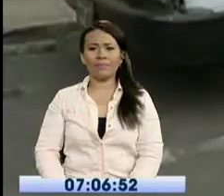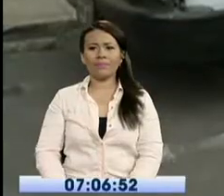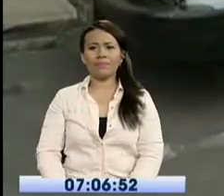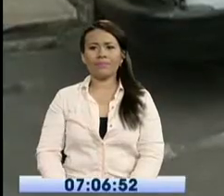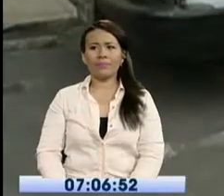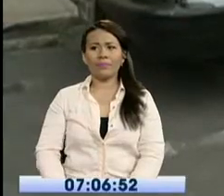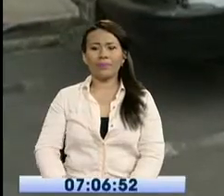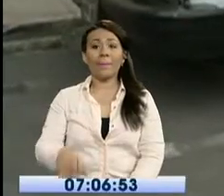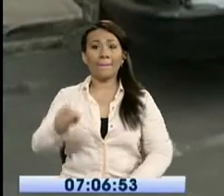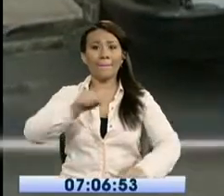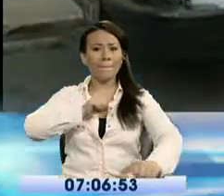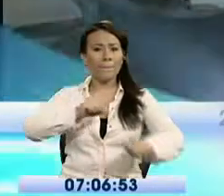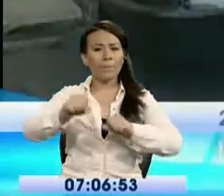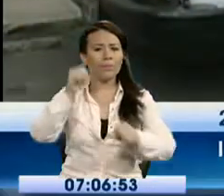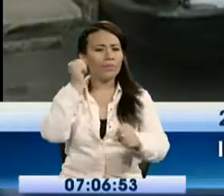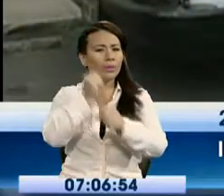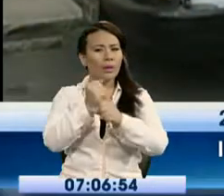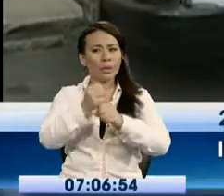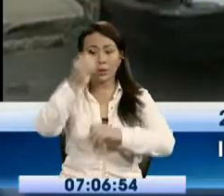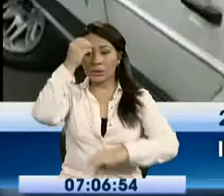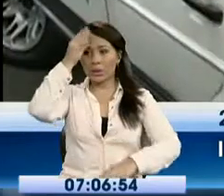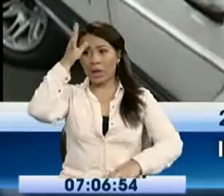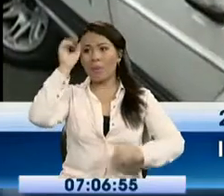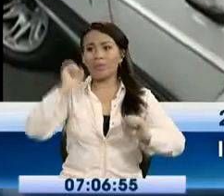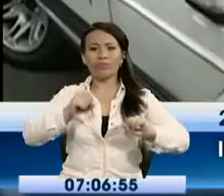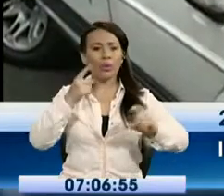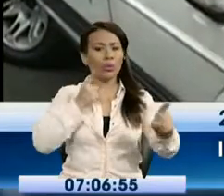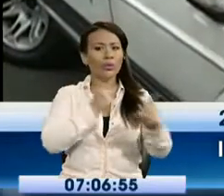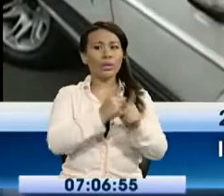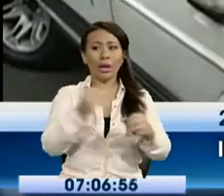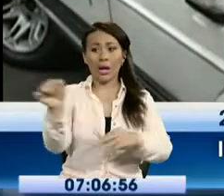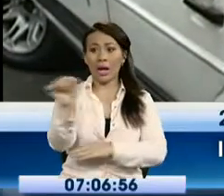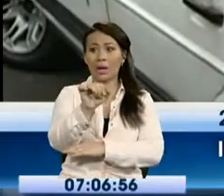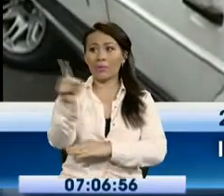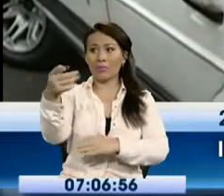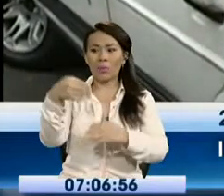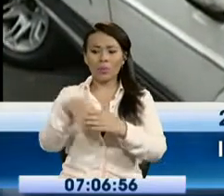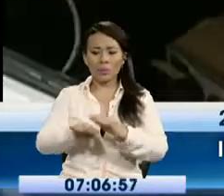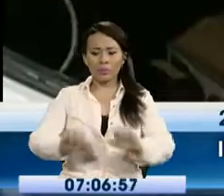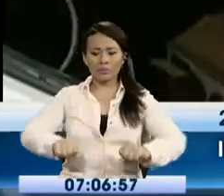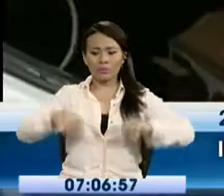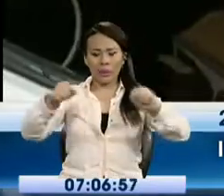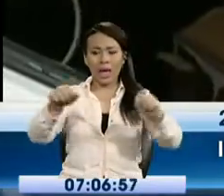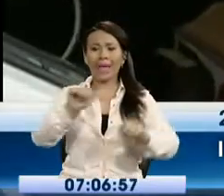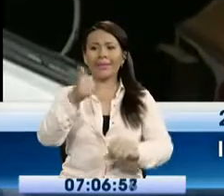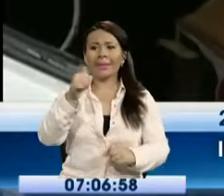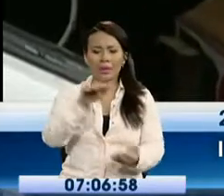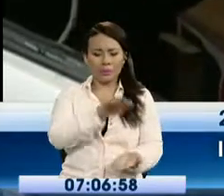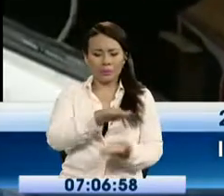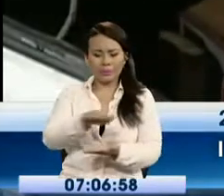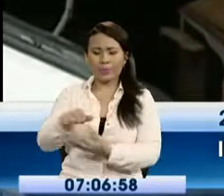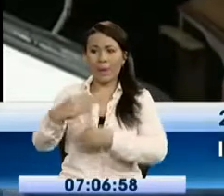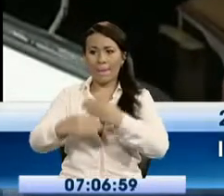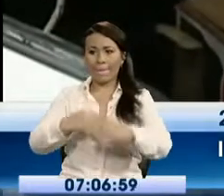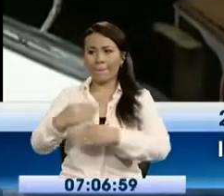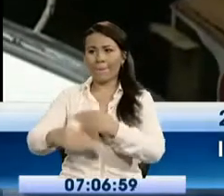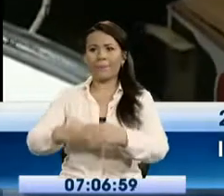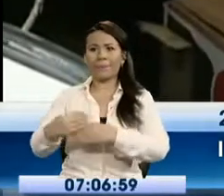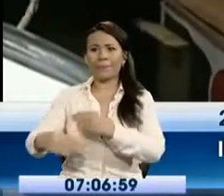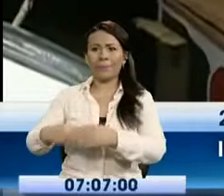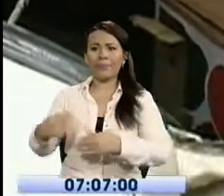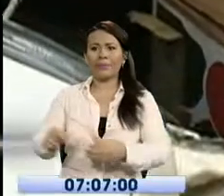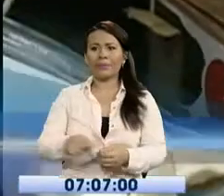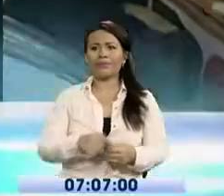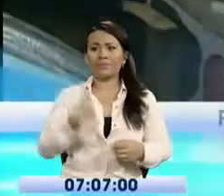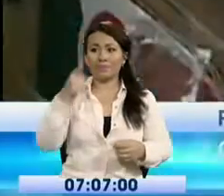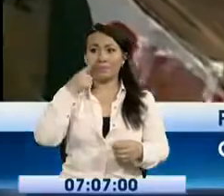Trabajos de inteligencia permitieron identificar el vehículo en cuya cajuela estaban guardados 10 bloques pequeños. Los paquetes estaban forrados con